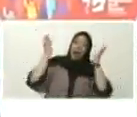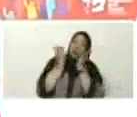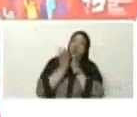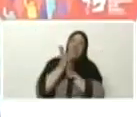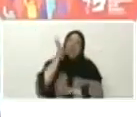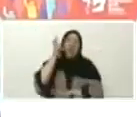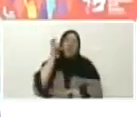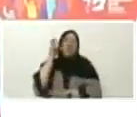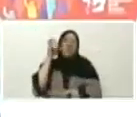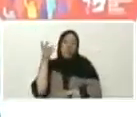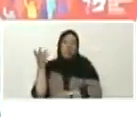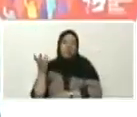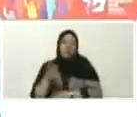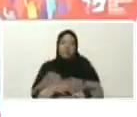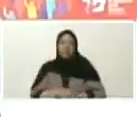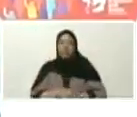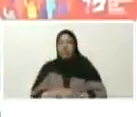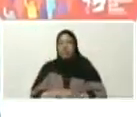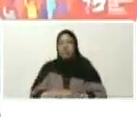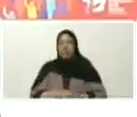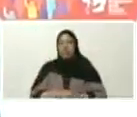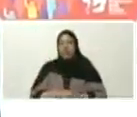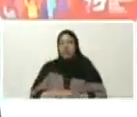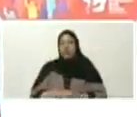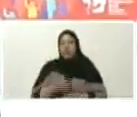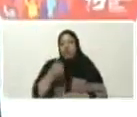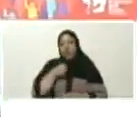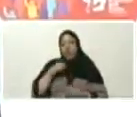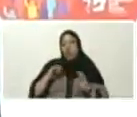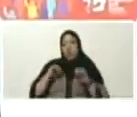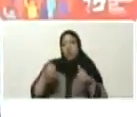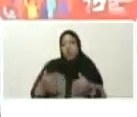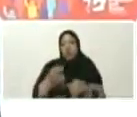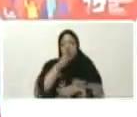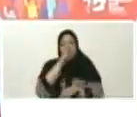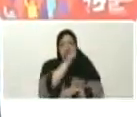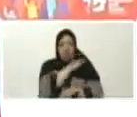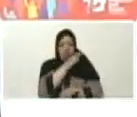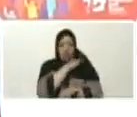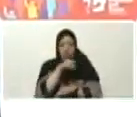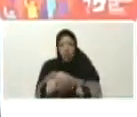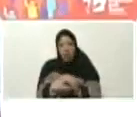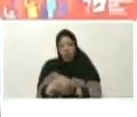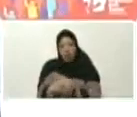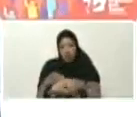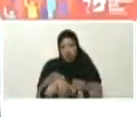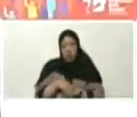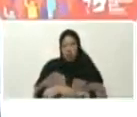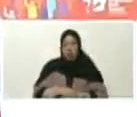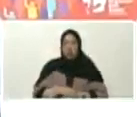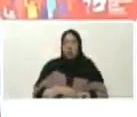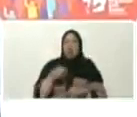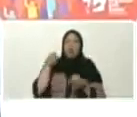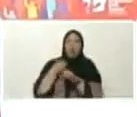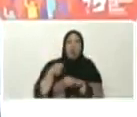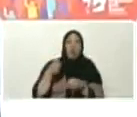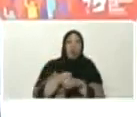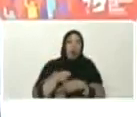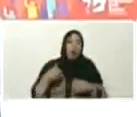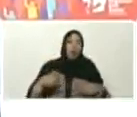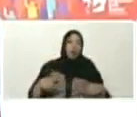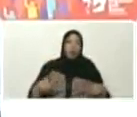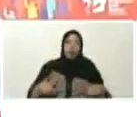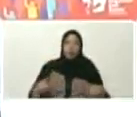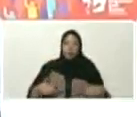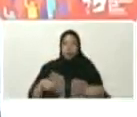Bueno, comandante, yo comencé siendo jefa de calle. De verdad que es una labor ardua.